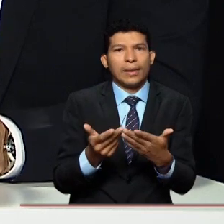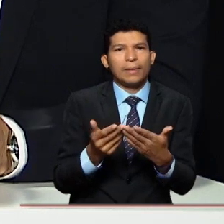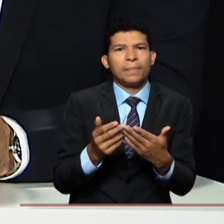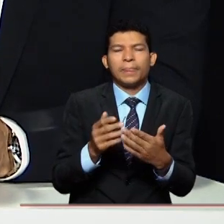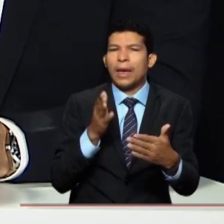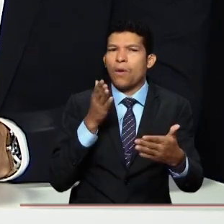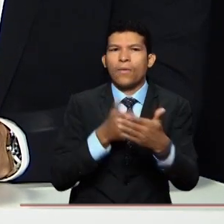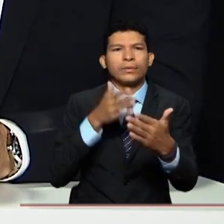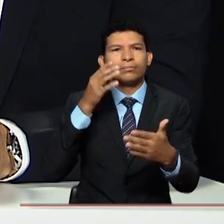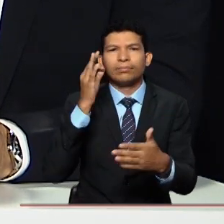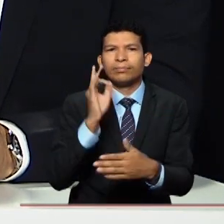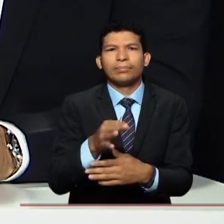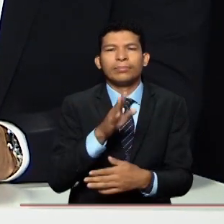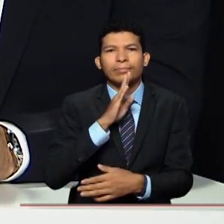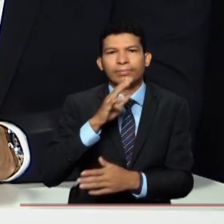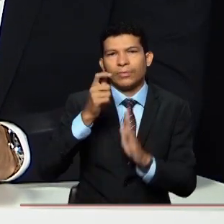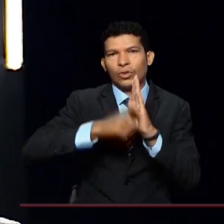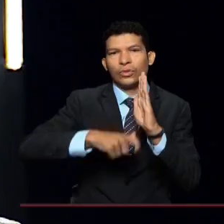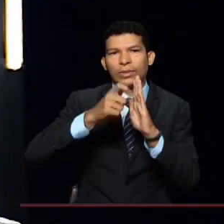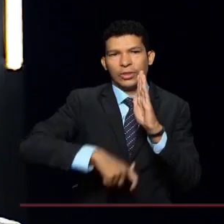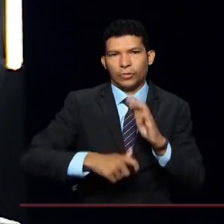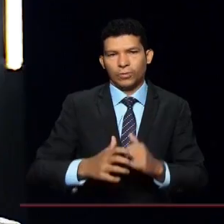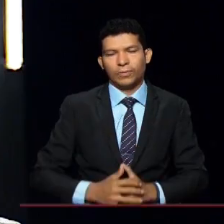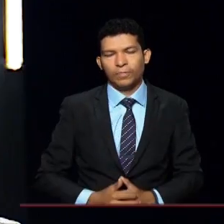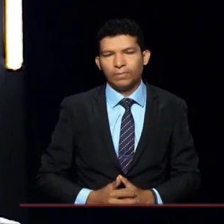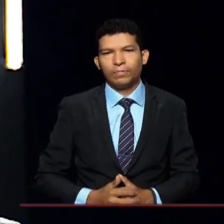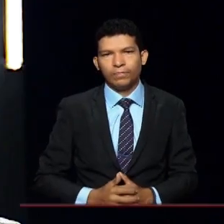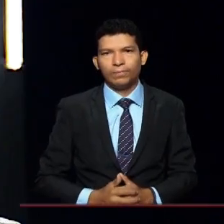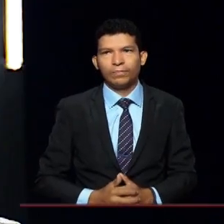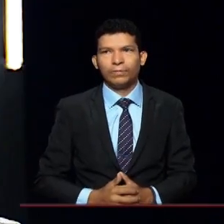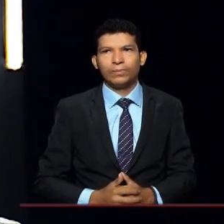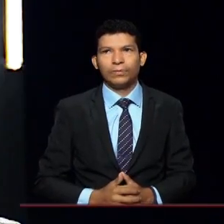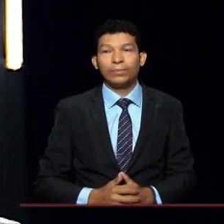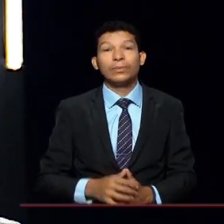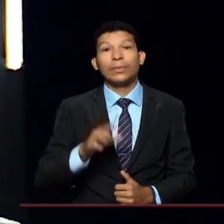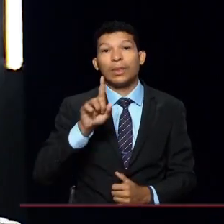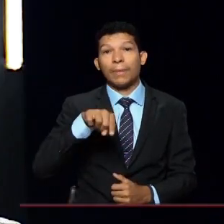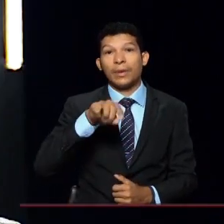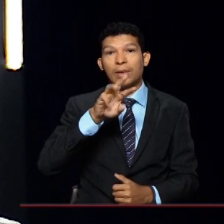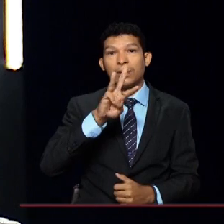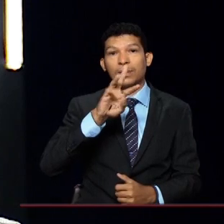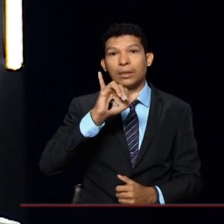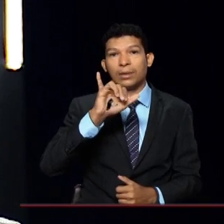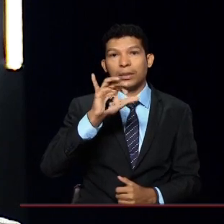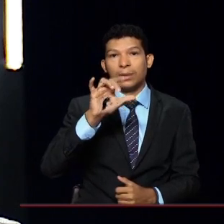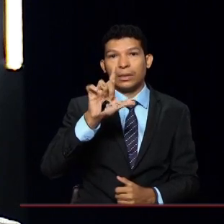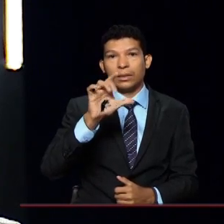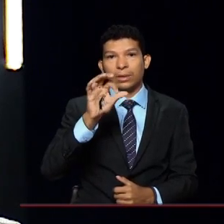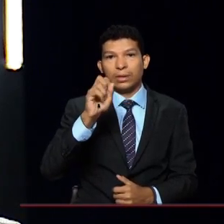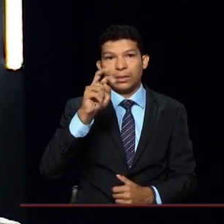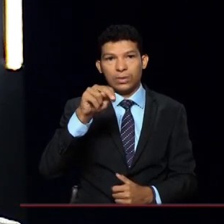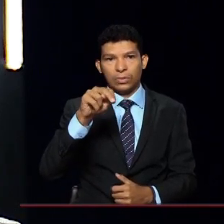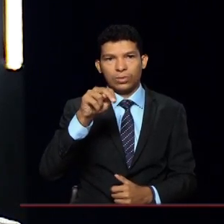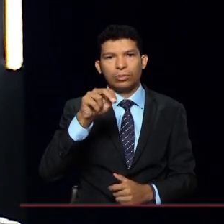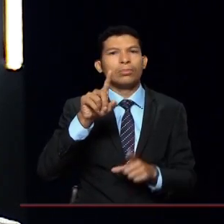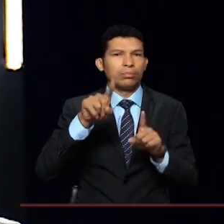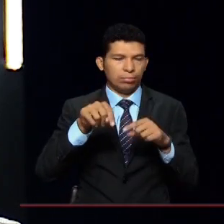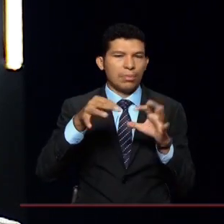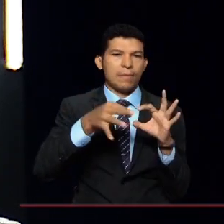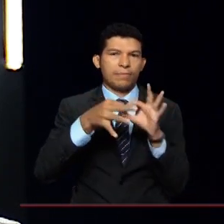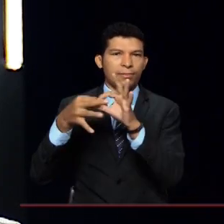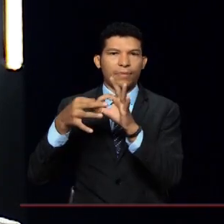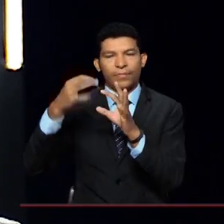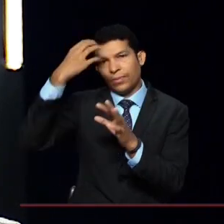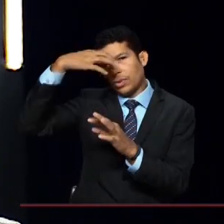referencia directa a Roberto. No podemos dejar de lado a Wilson Ruiz, ¿no? Que también se adhiere a Alejandro Eder. Si bien es cierto, pues